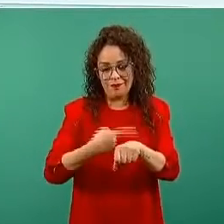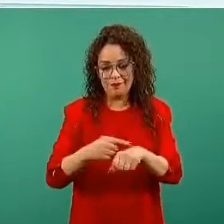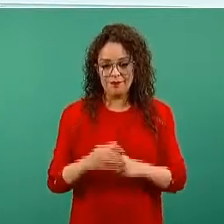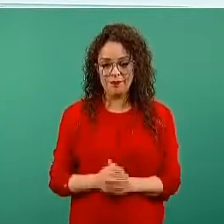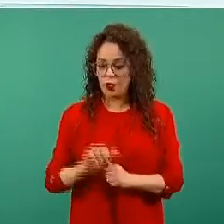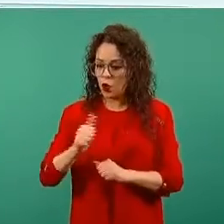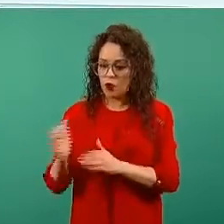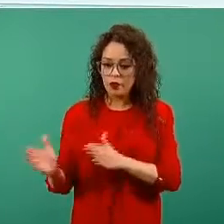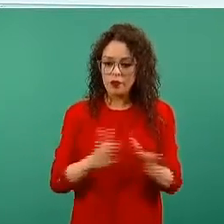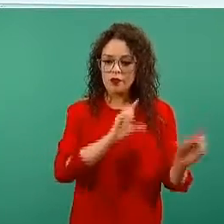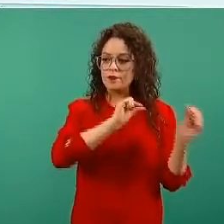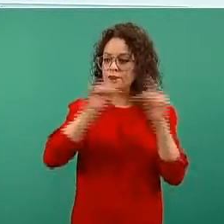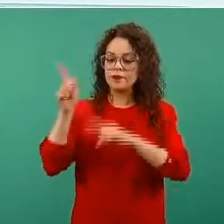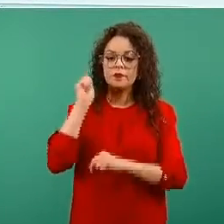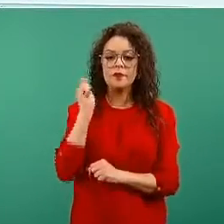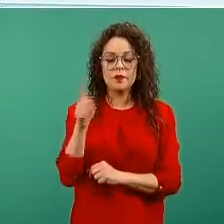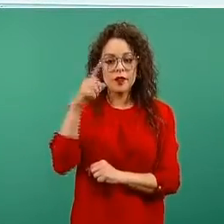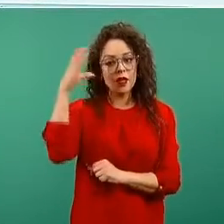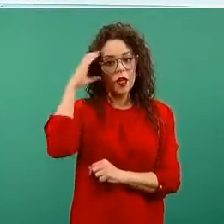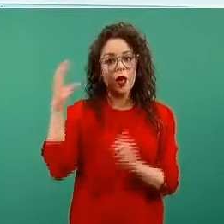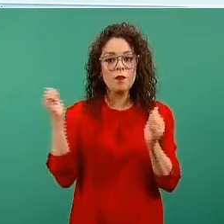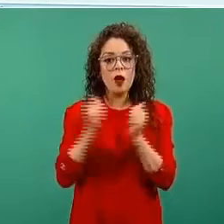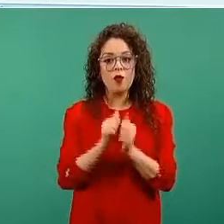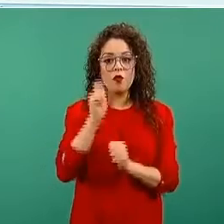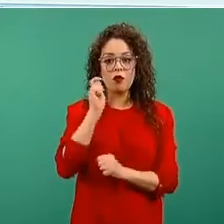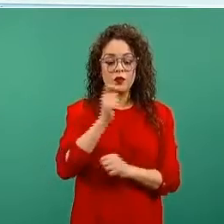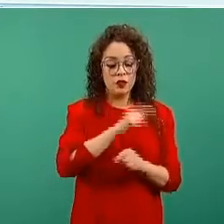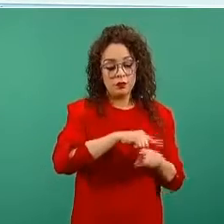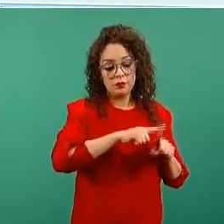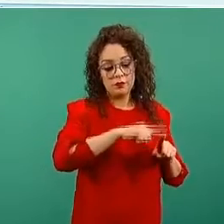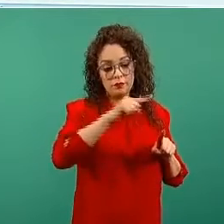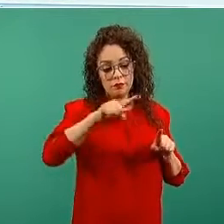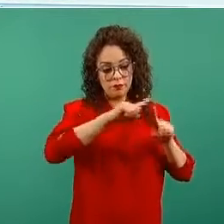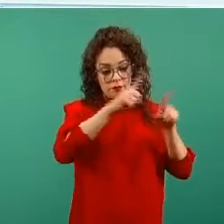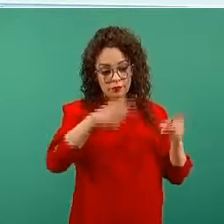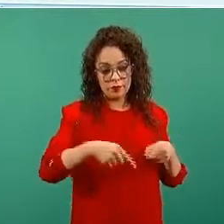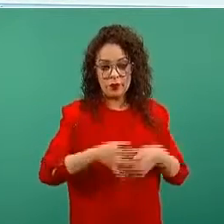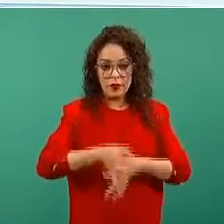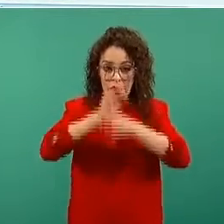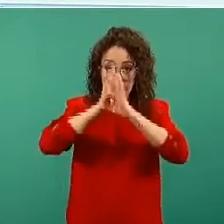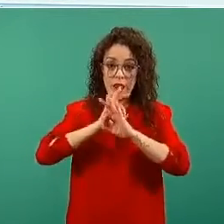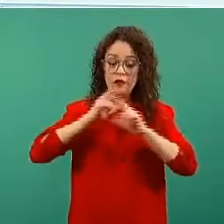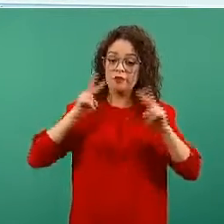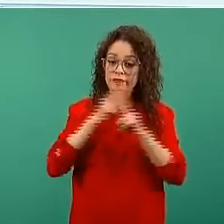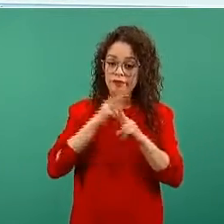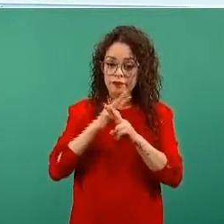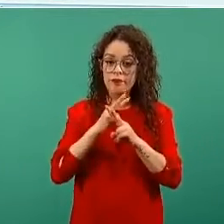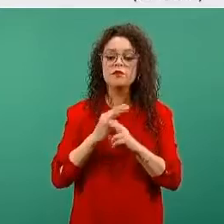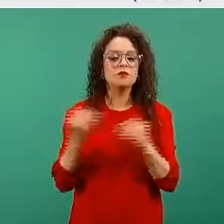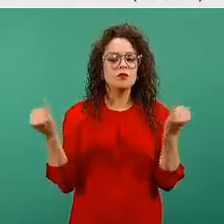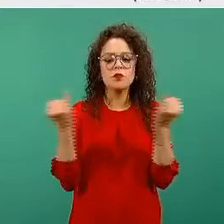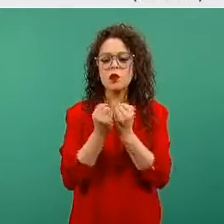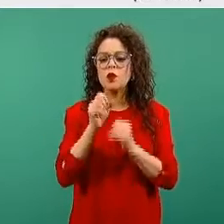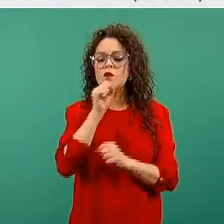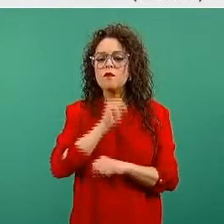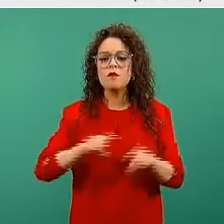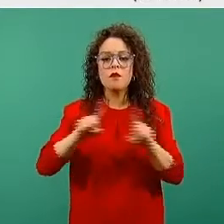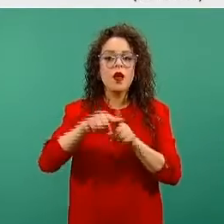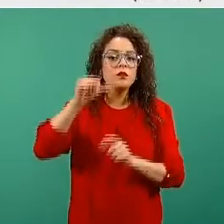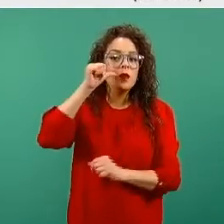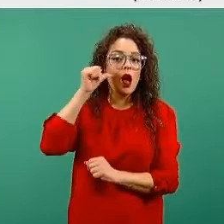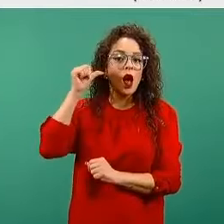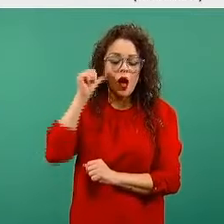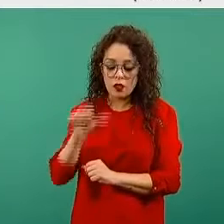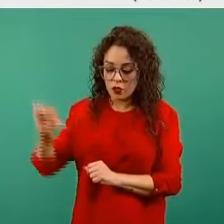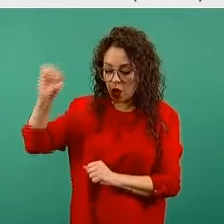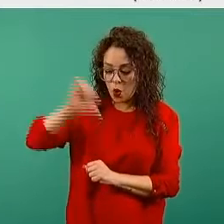en las camas con ventilador. Aquí la ocupación nacional o la media nacional se mantiene también igual que el día de ayer, sin embargo sí tenemos